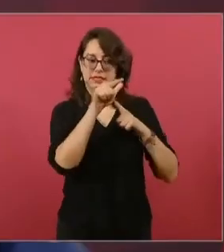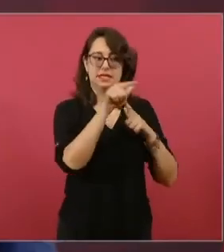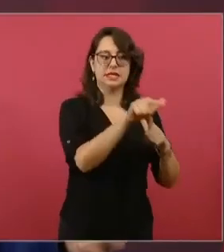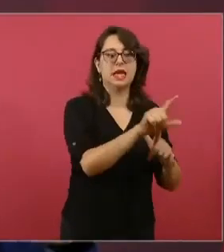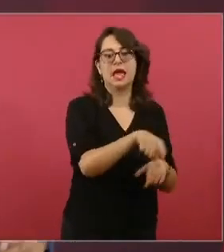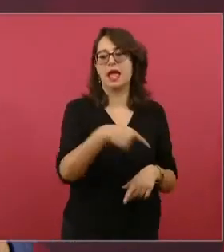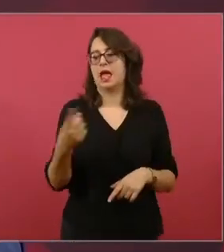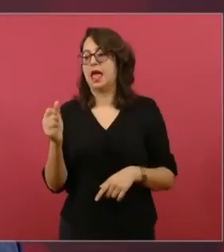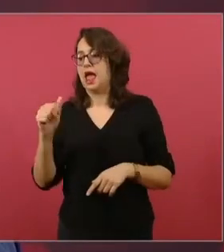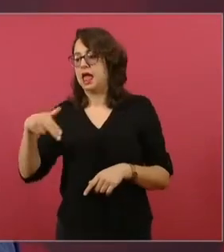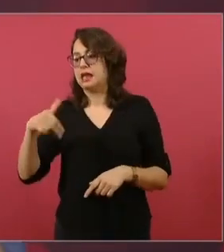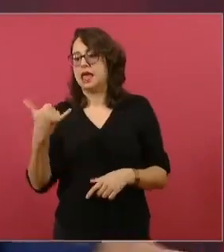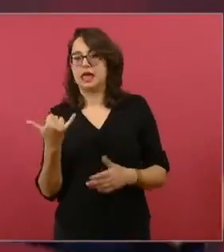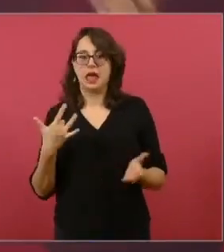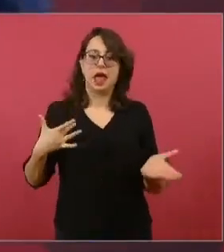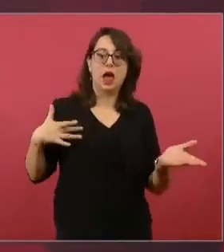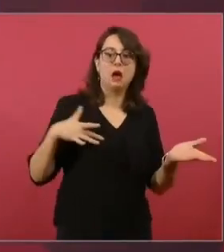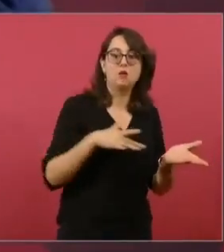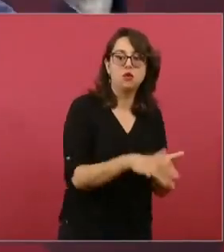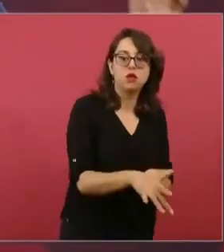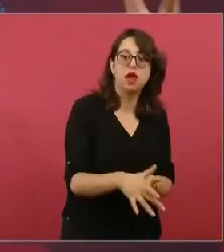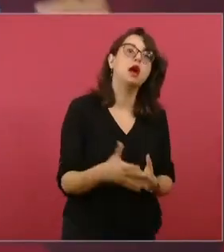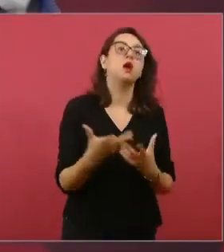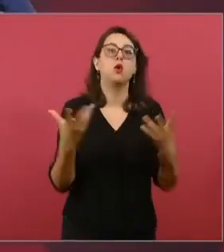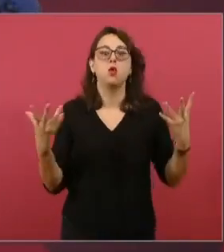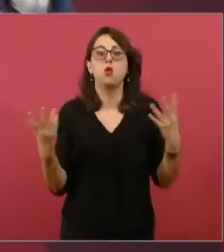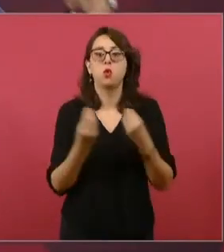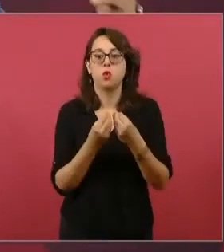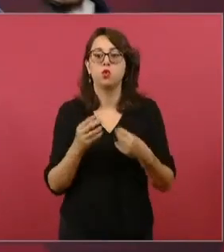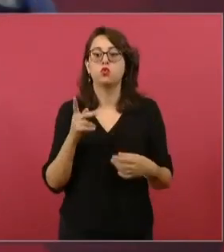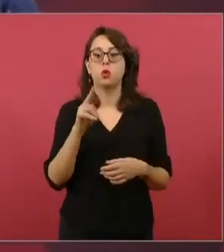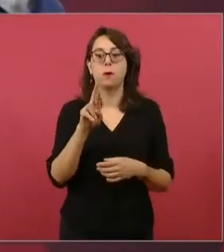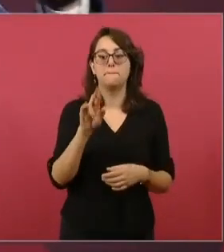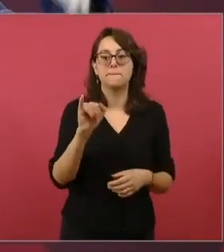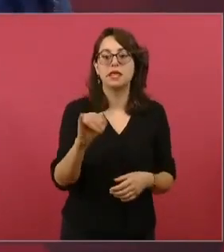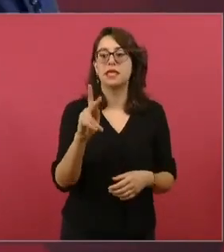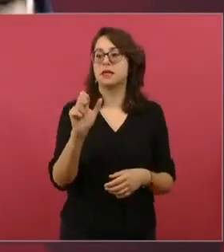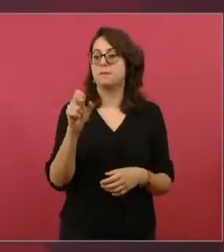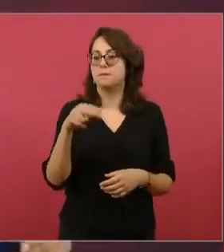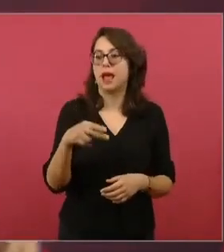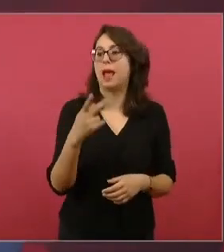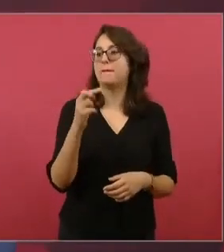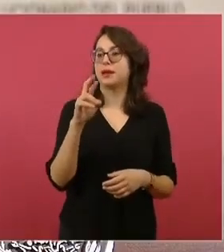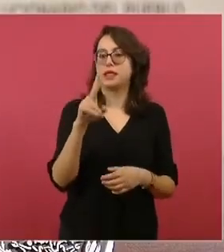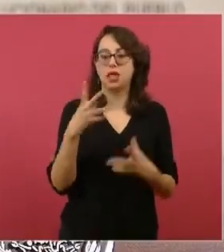sino Anaya, pero que se unieran todos con MIT.